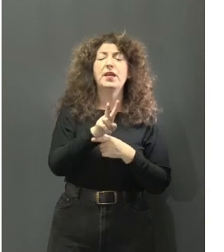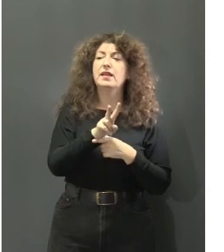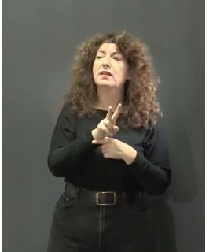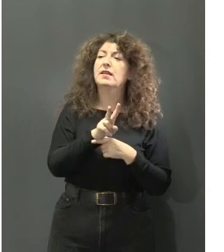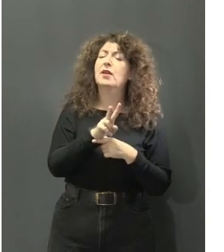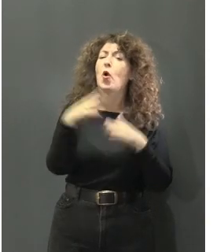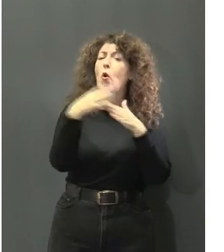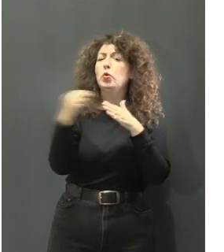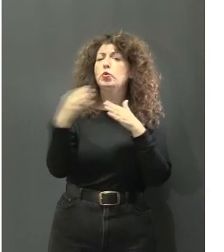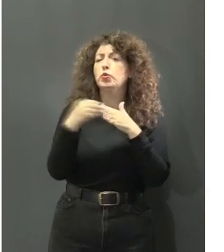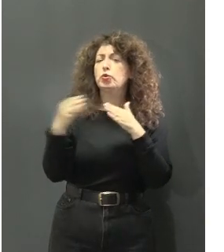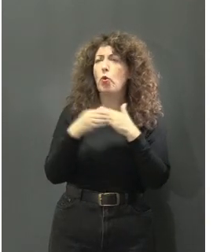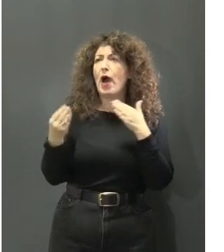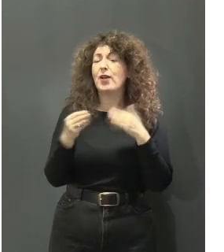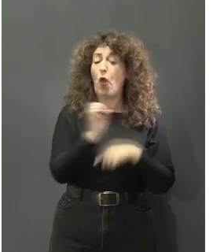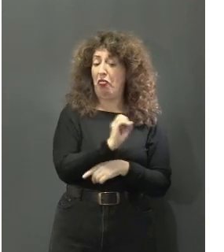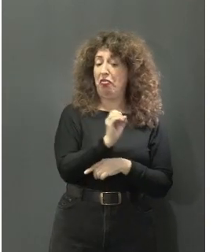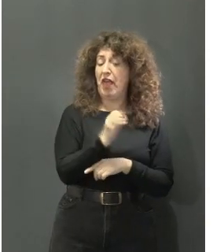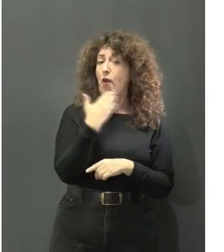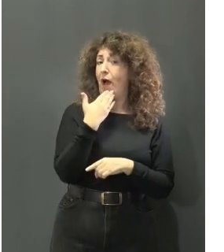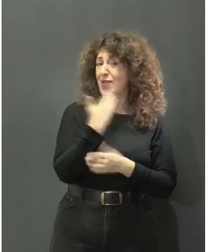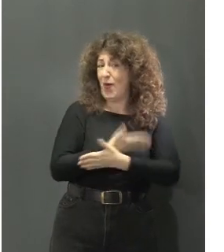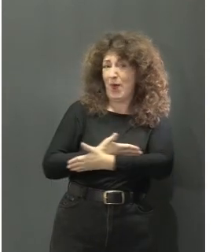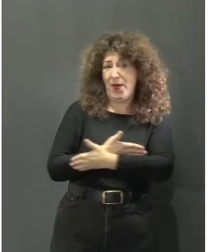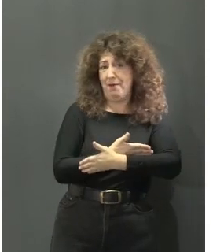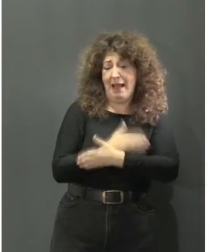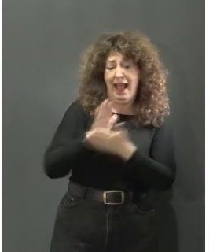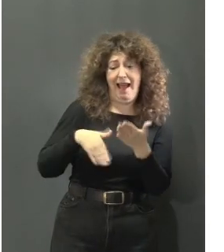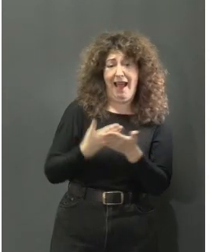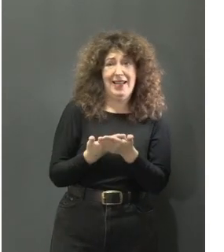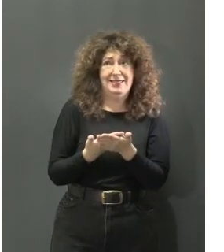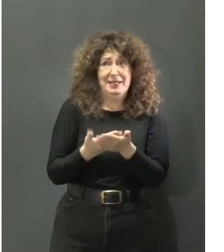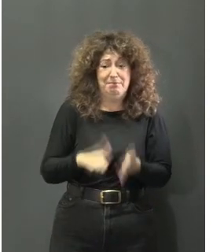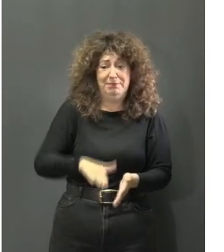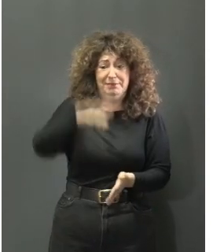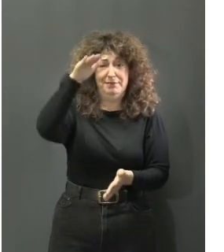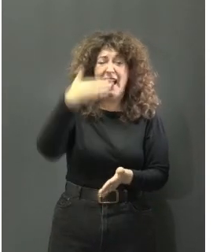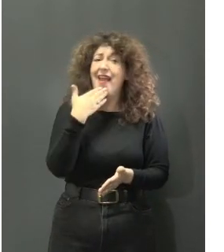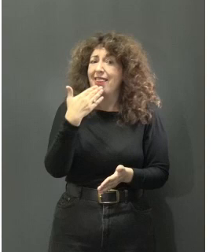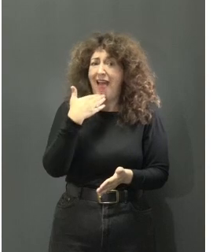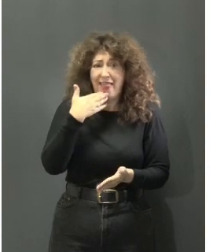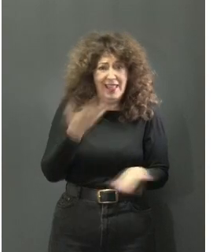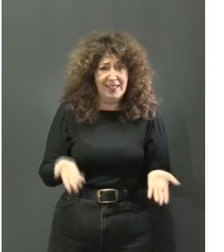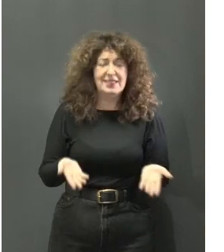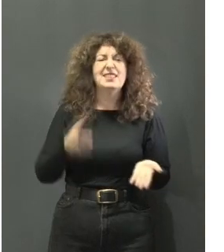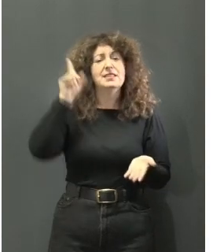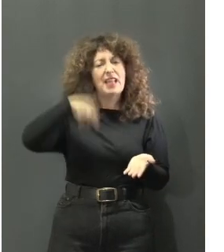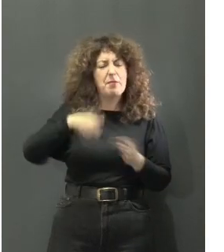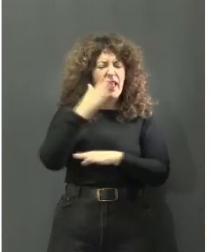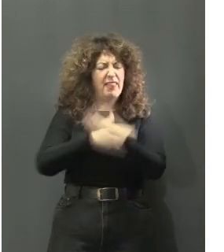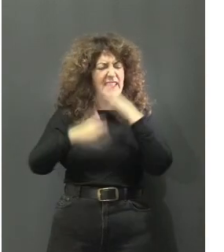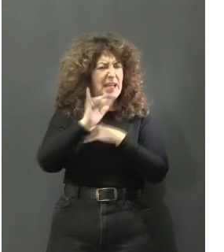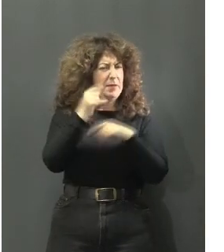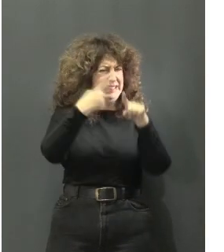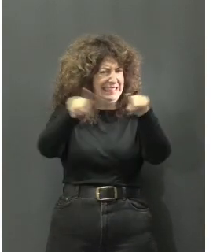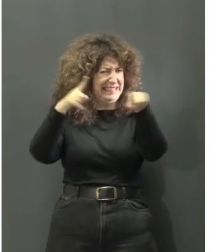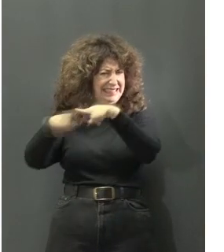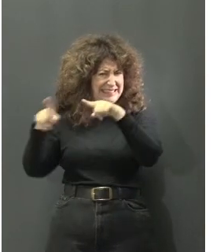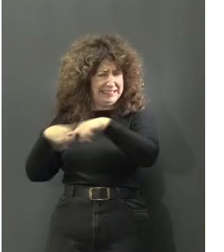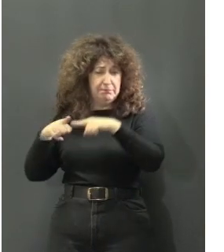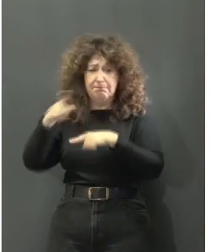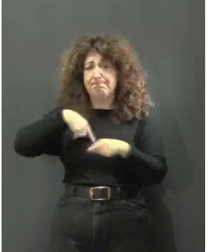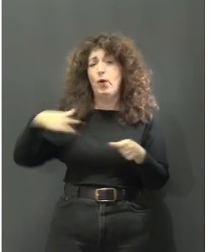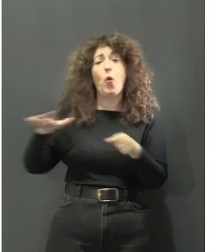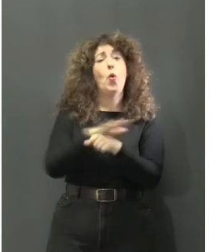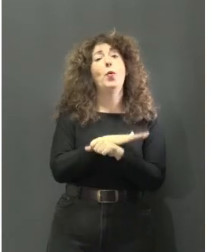tenemos usuarios desde 0 años, entonces abarcamos todo tipo de edades y de discapacidades, con lo cual